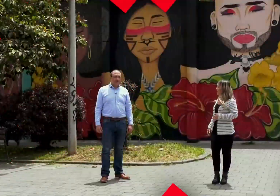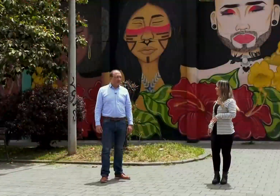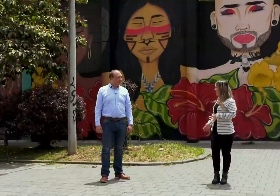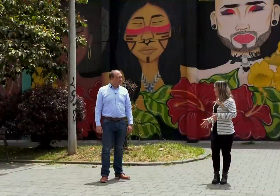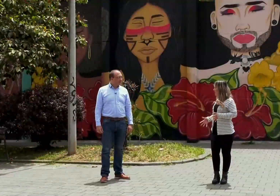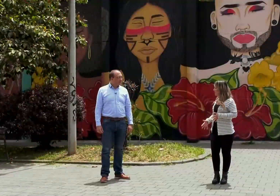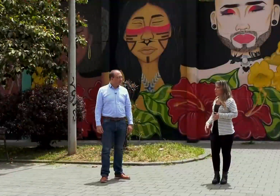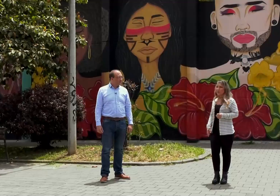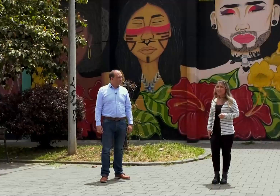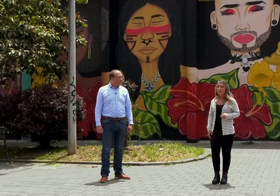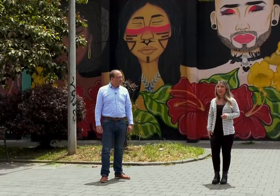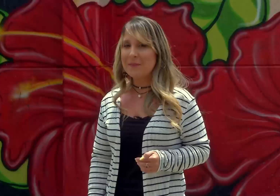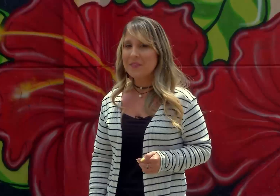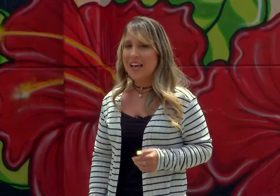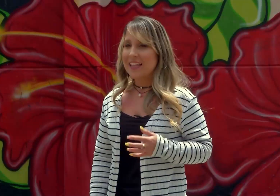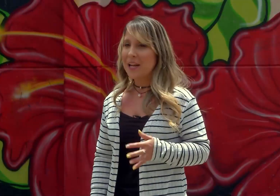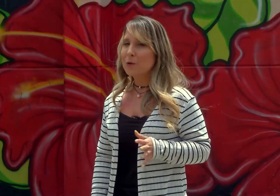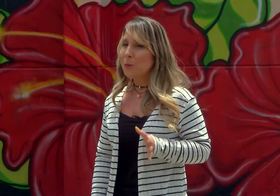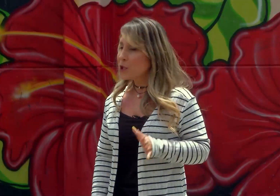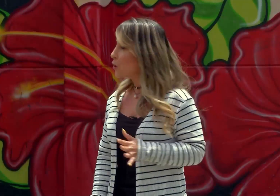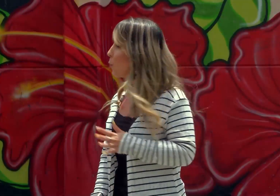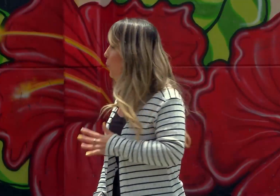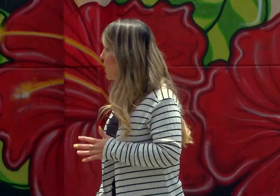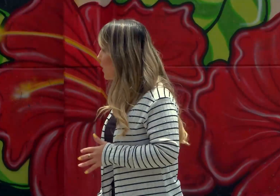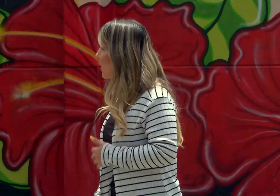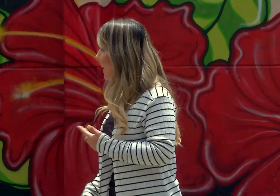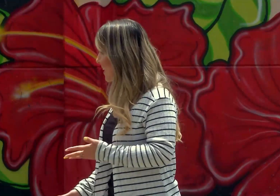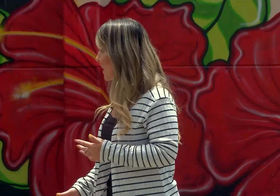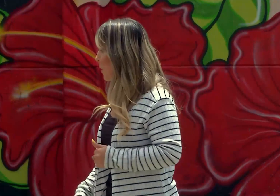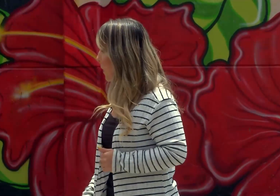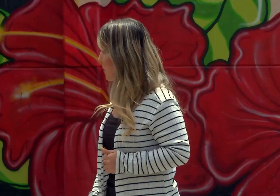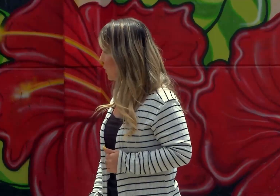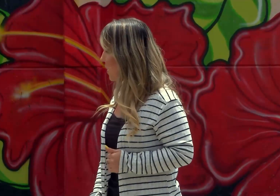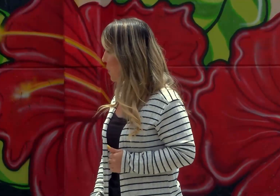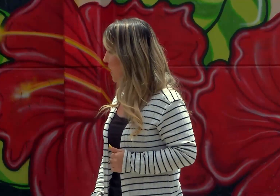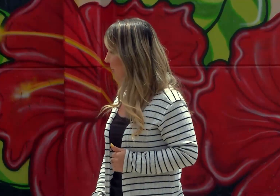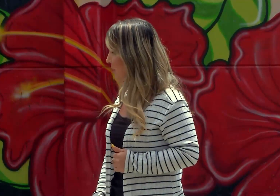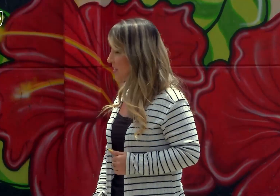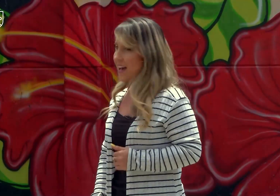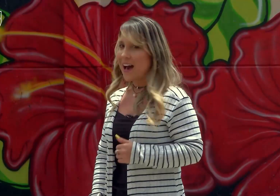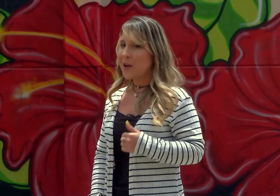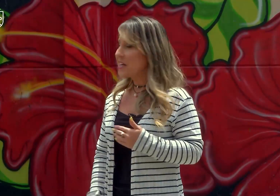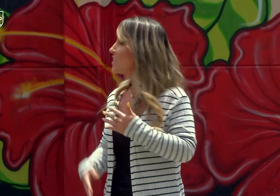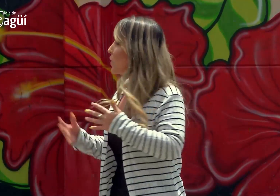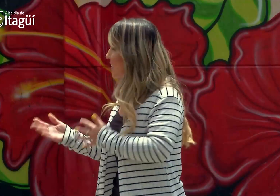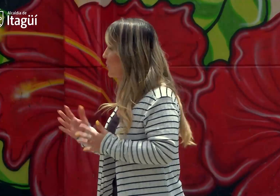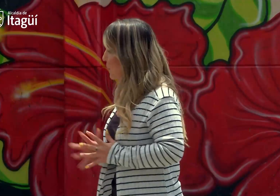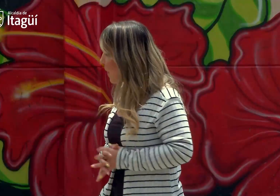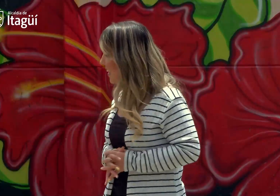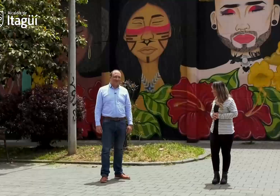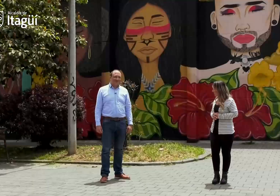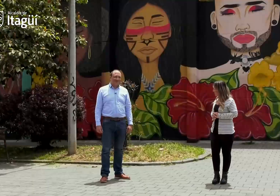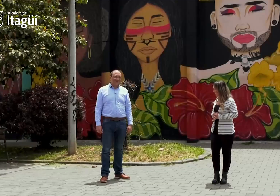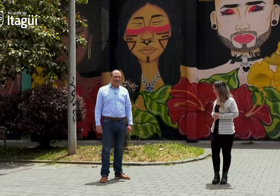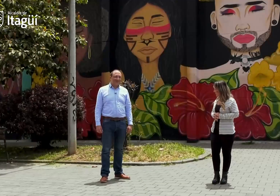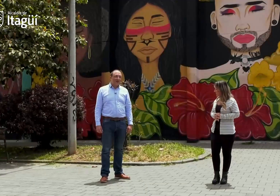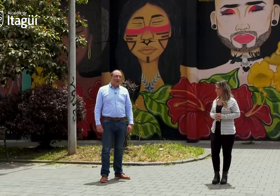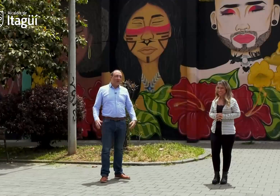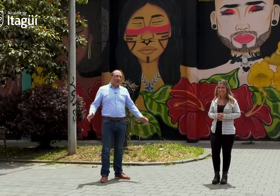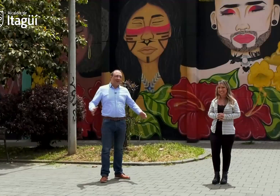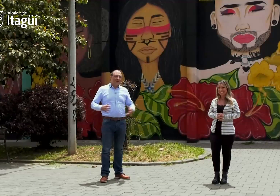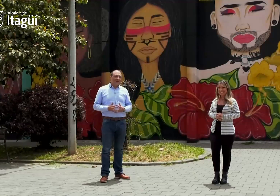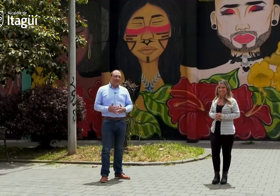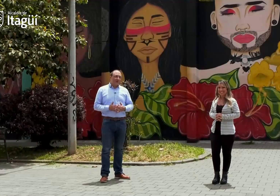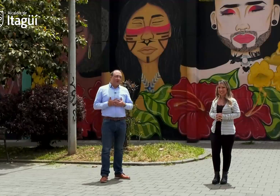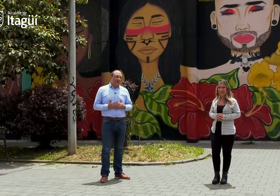Alcaldés de la Administración Municipal, tenemos un proyecto muy bonito que es el de mejoramiento de vivienda. Hay unas historias que usted me va a decir de qué se tratan.